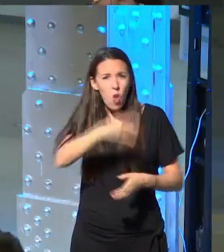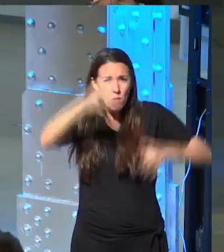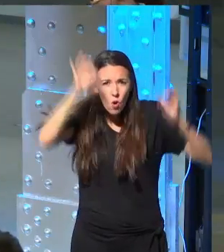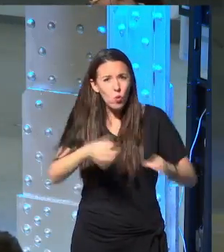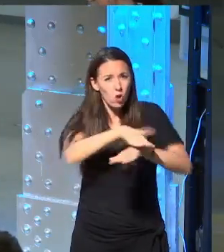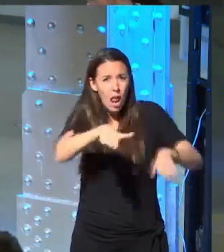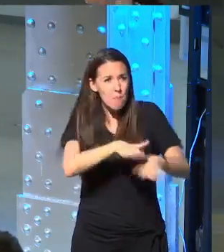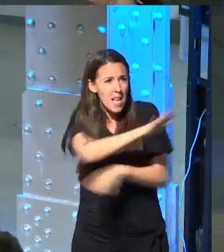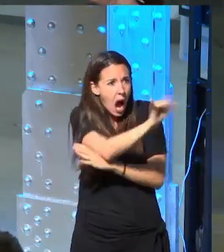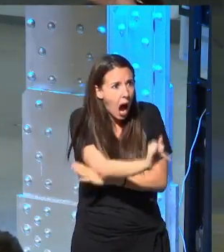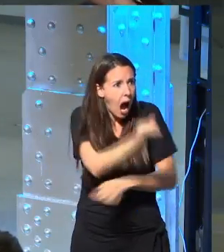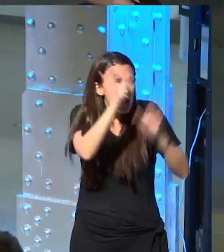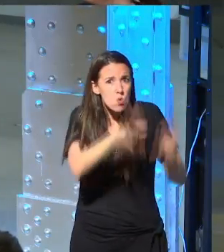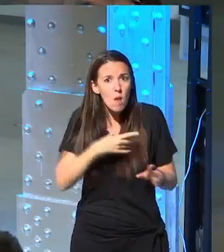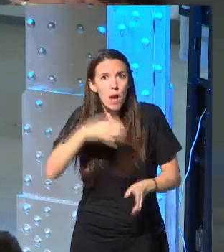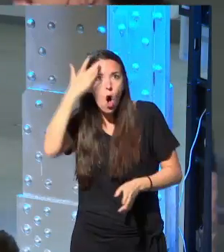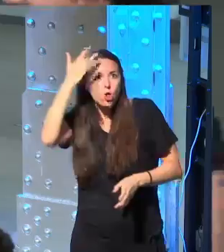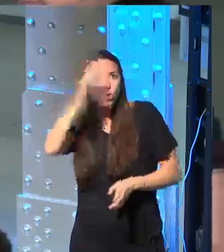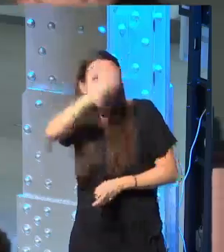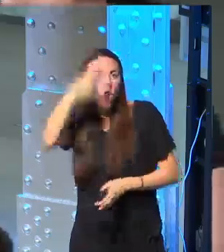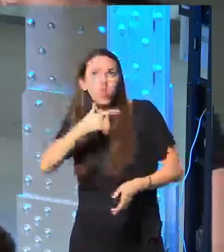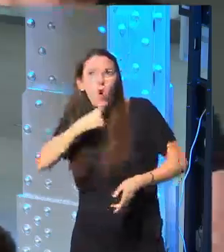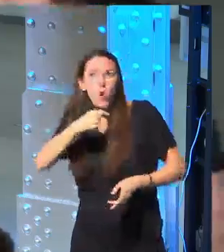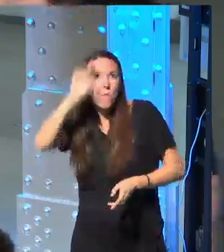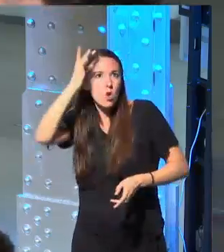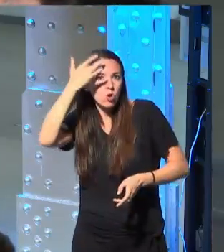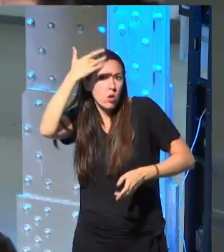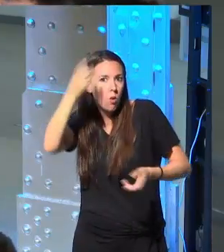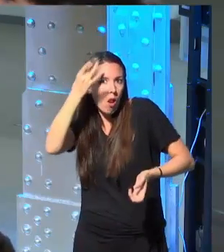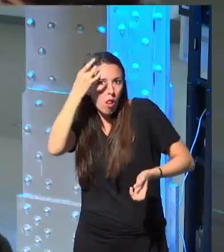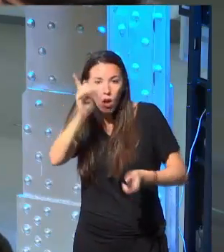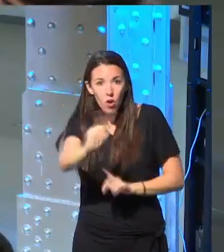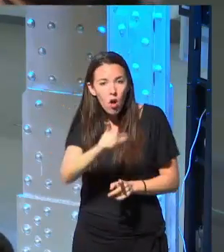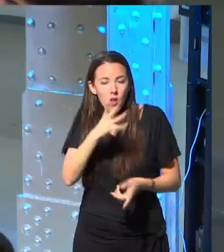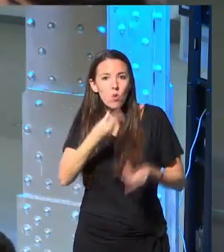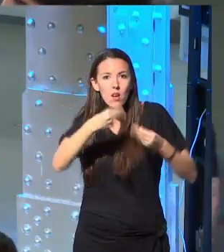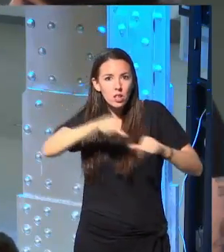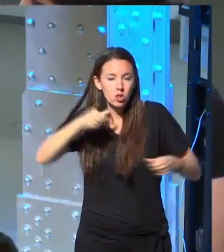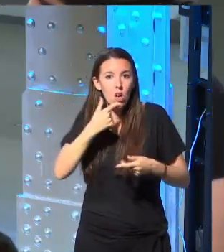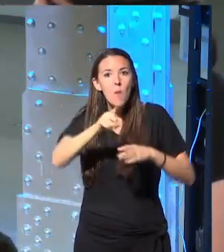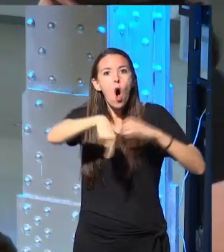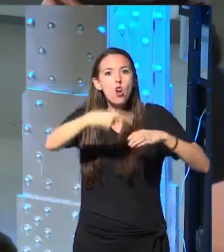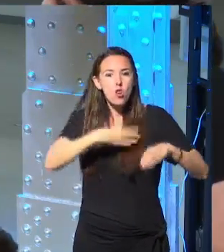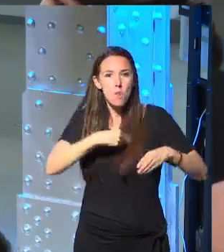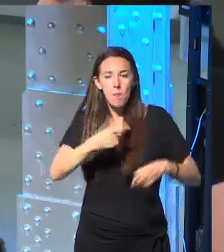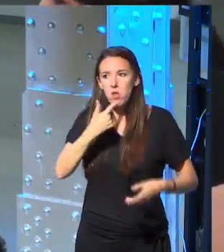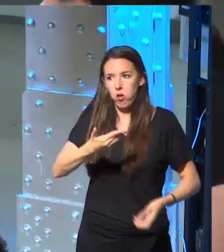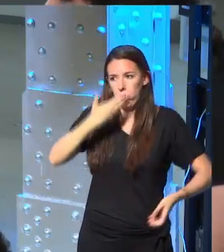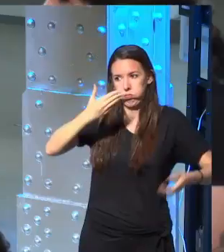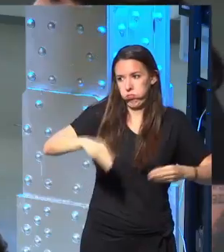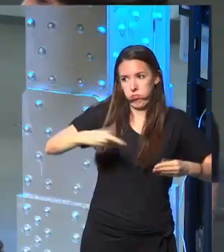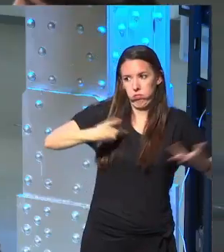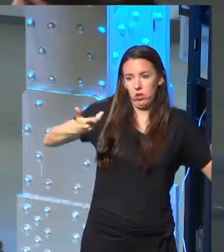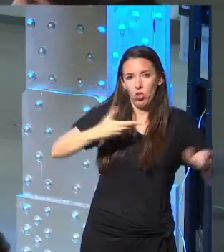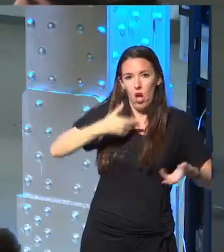playa, pero que sueñe con chiquito de la calzada, no? Pero esto pasaba a lo largo de la historia, el rollo de papel, buah, esto ya no me lo creo. Yo era de